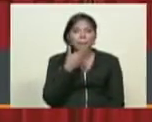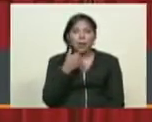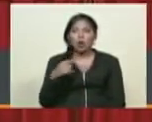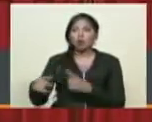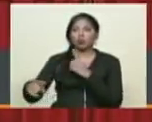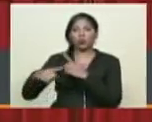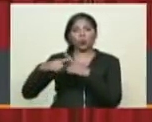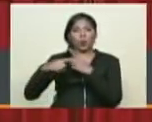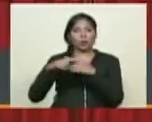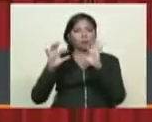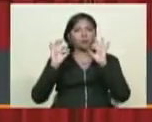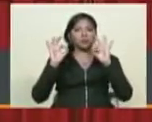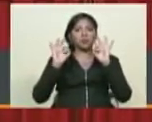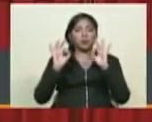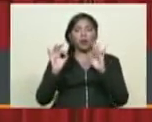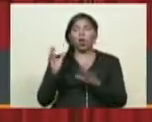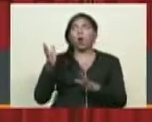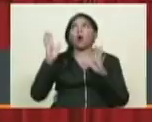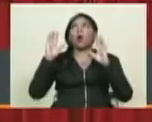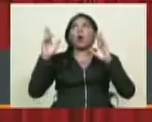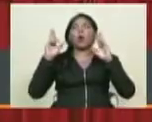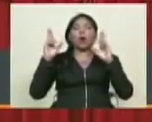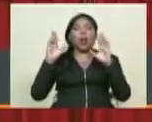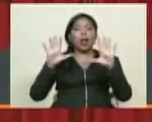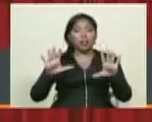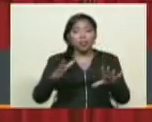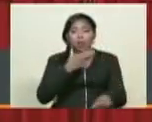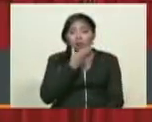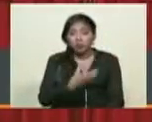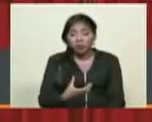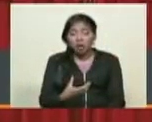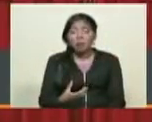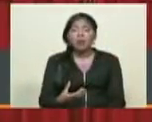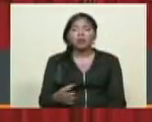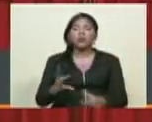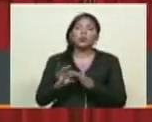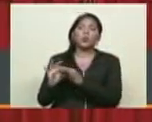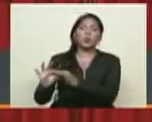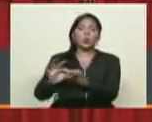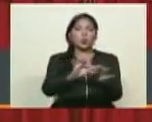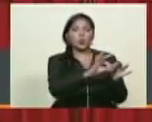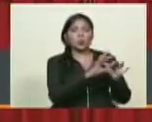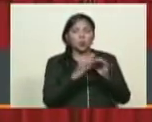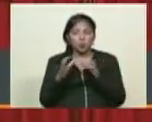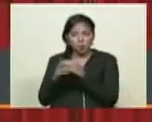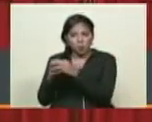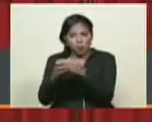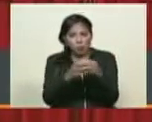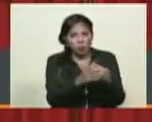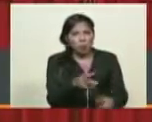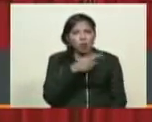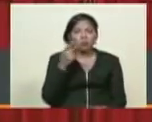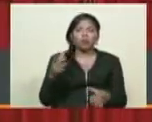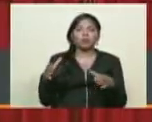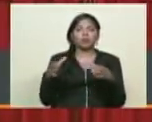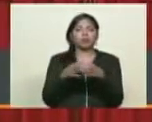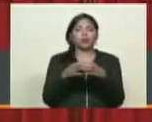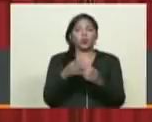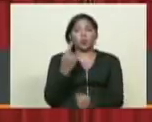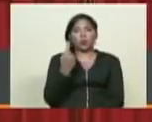el 10 de diciembre estemos todos unidos como mandó Chávez. Como mandó Chávez de verdad, no como mandó Chávez cuando me